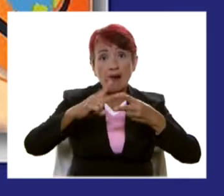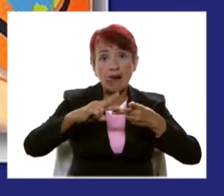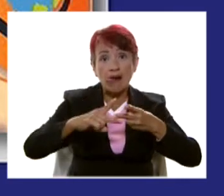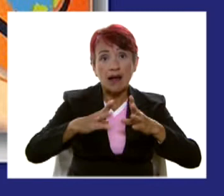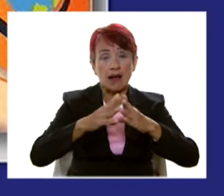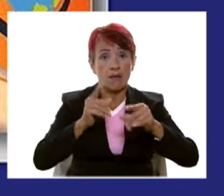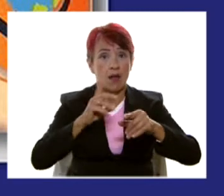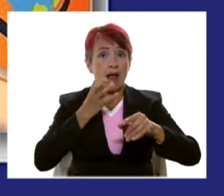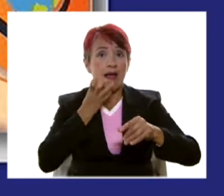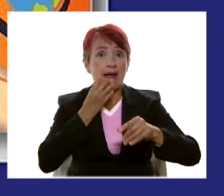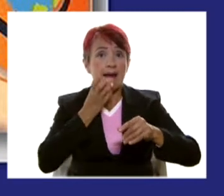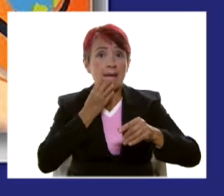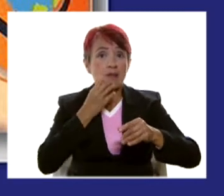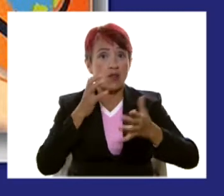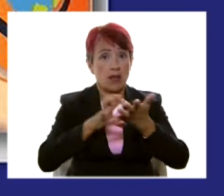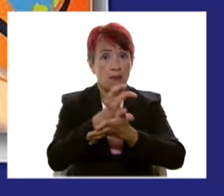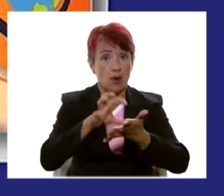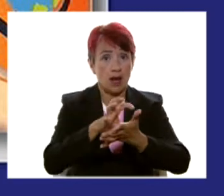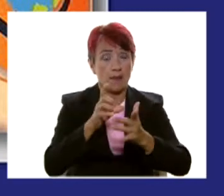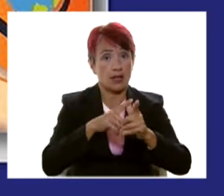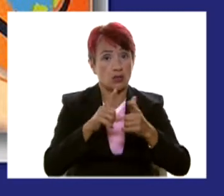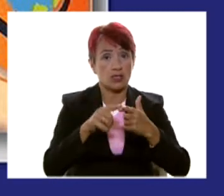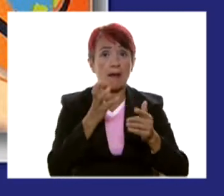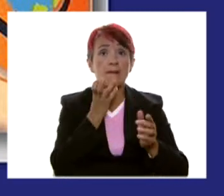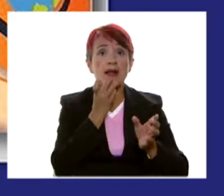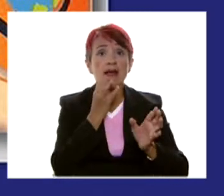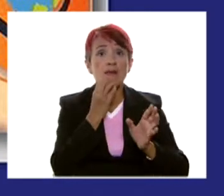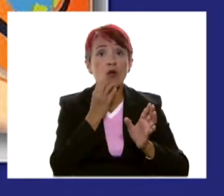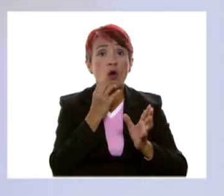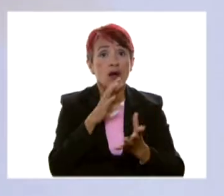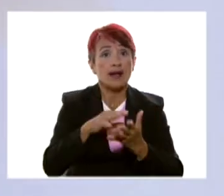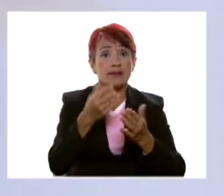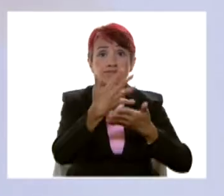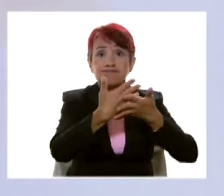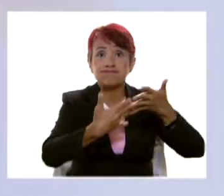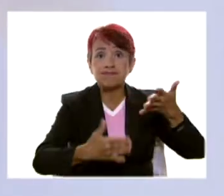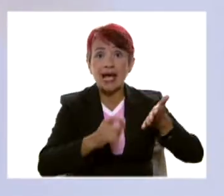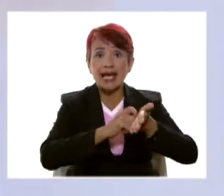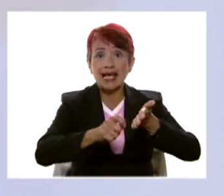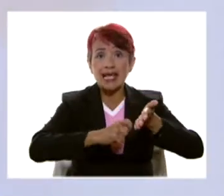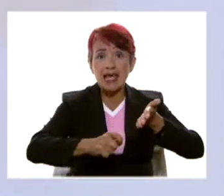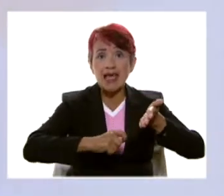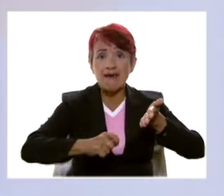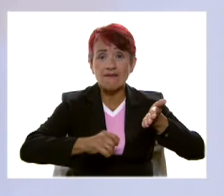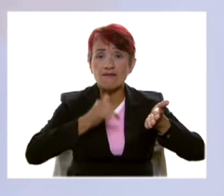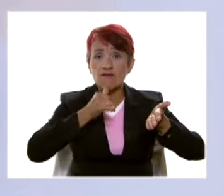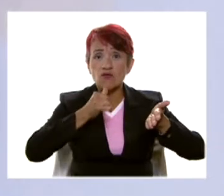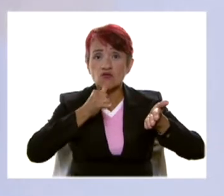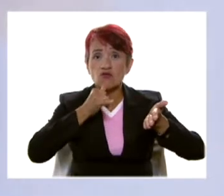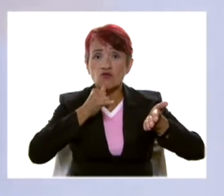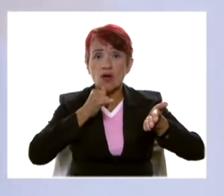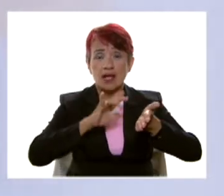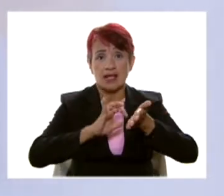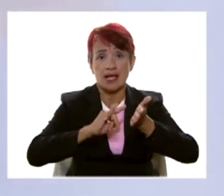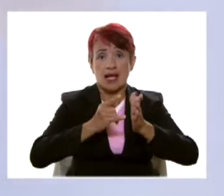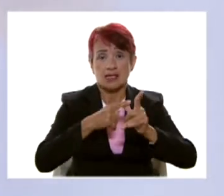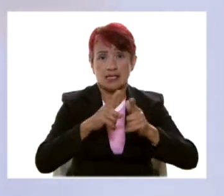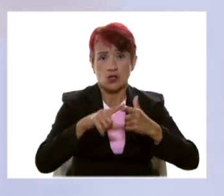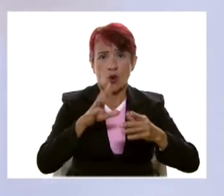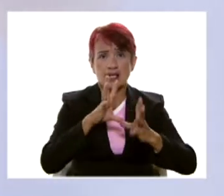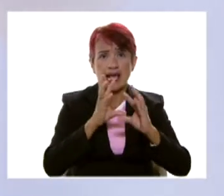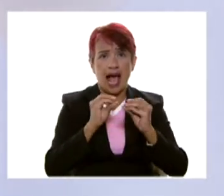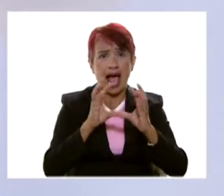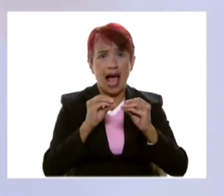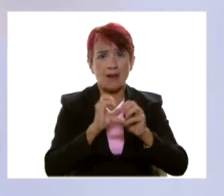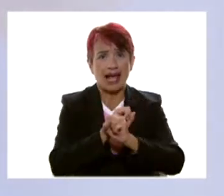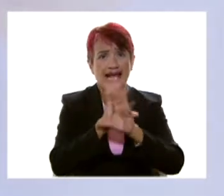que puedan suponer problemas de comprensión. Mayormente cuando se redacta una noticia debe ser de manera no muy técnica, sino coloquial para que así el lector,